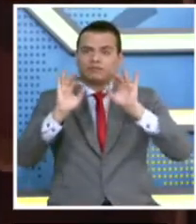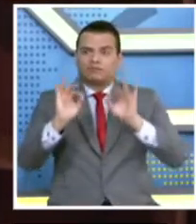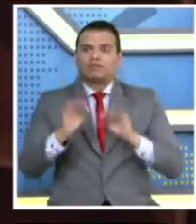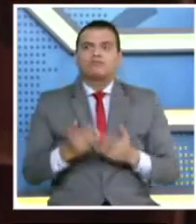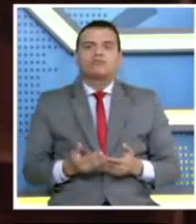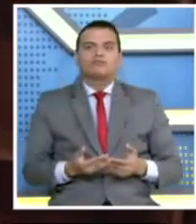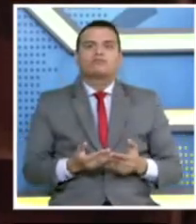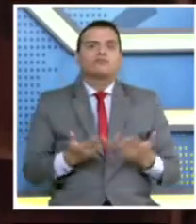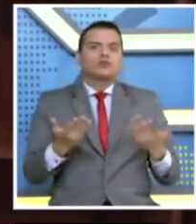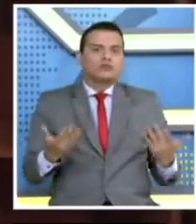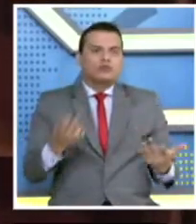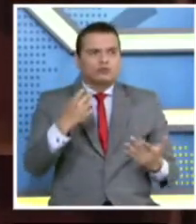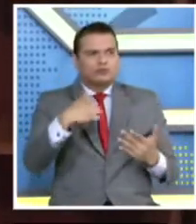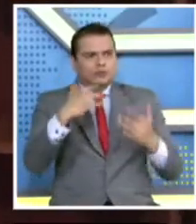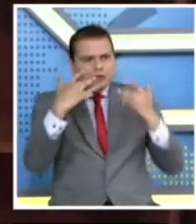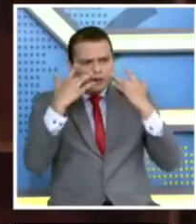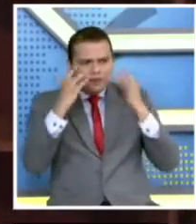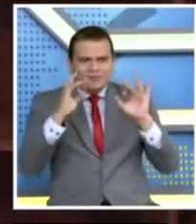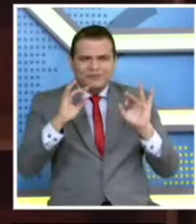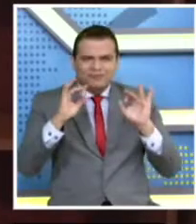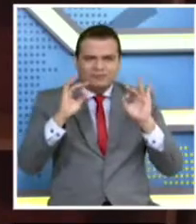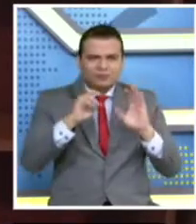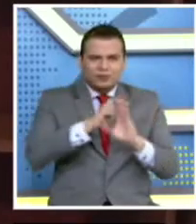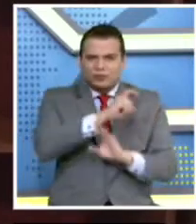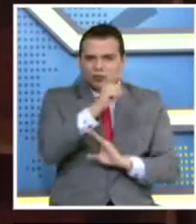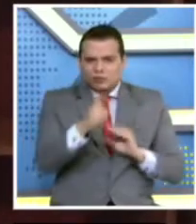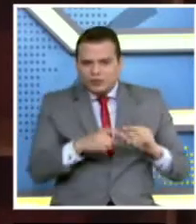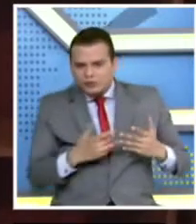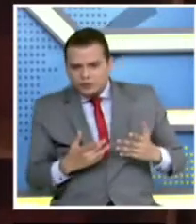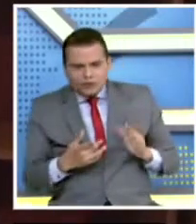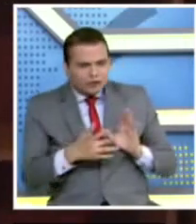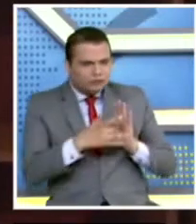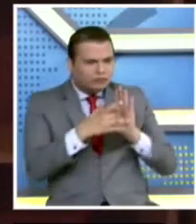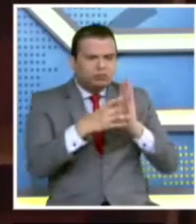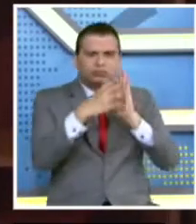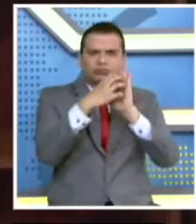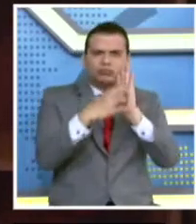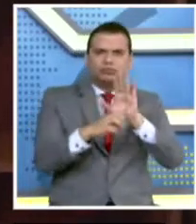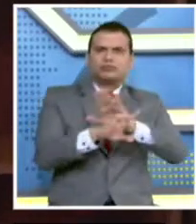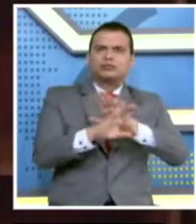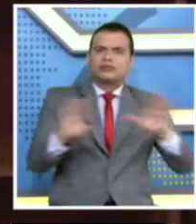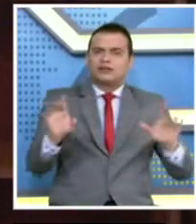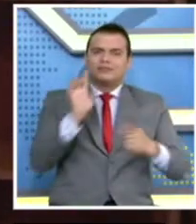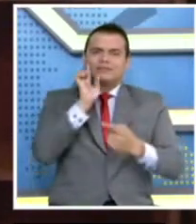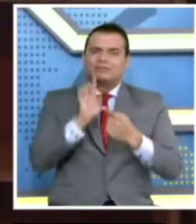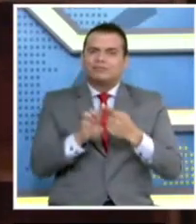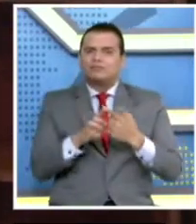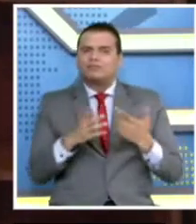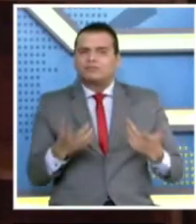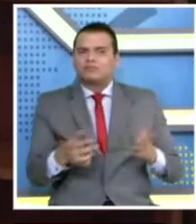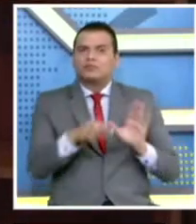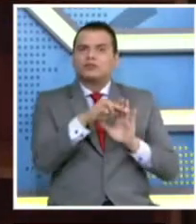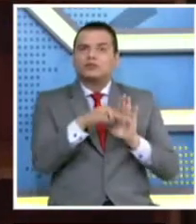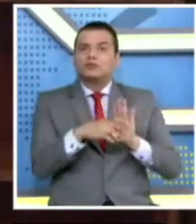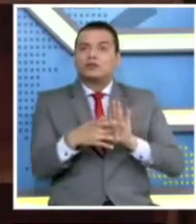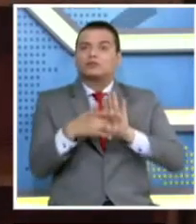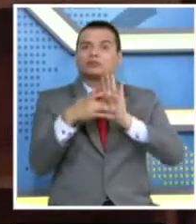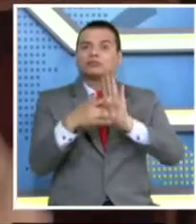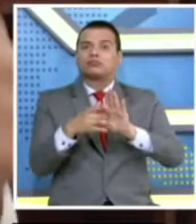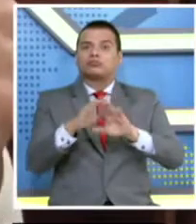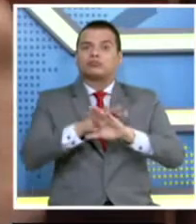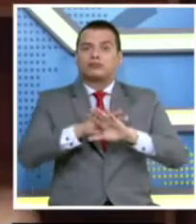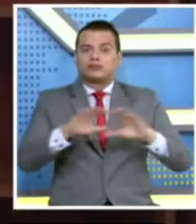realizando desinfección, aseo, demarcación y estableciendo los protocolos de bioseguridad. Aunado a lo anterior,